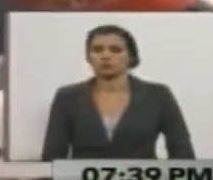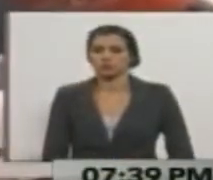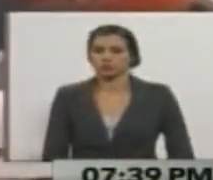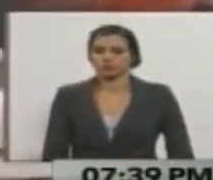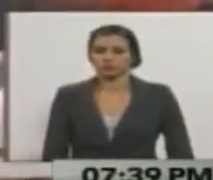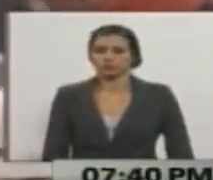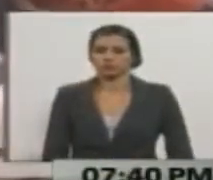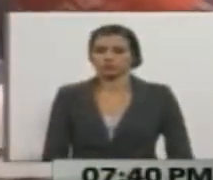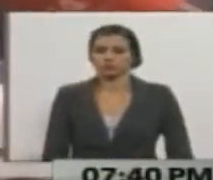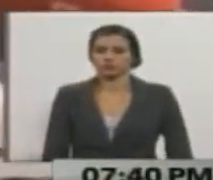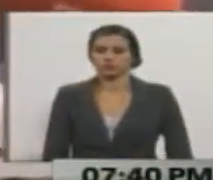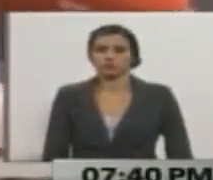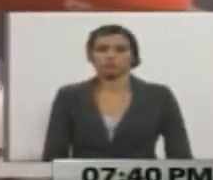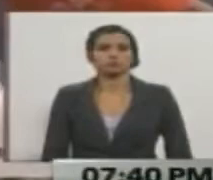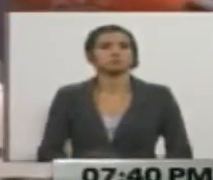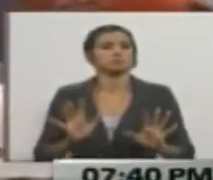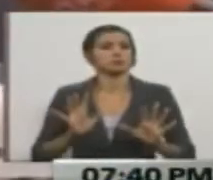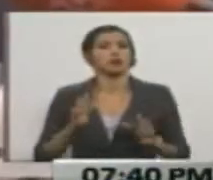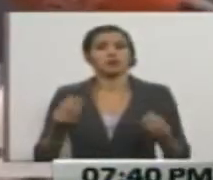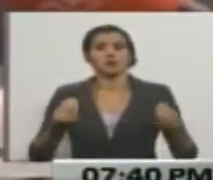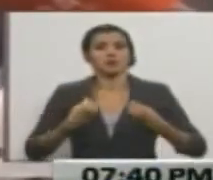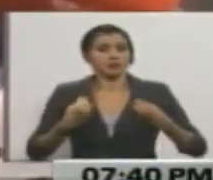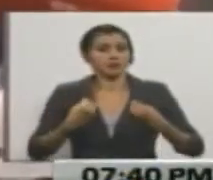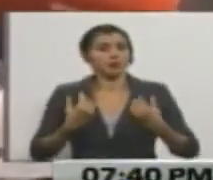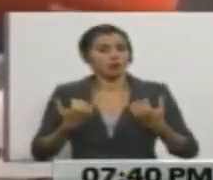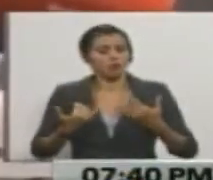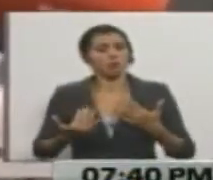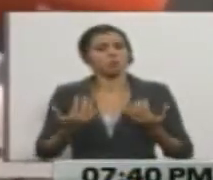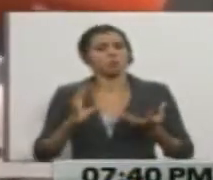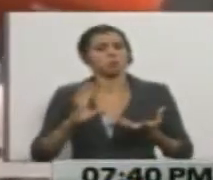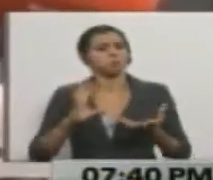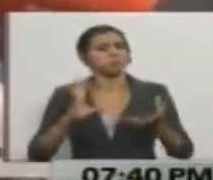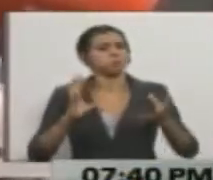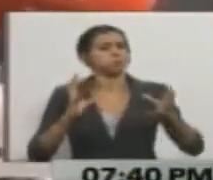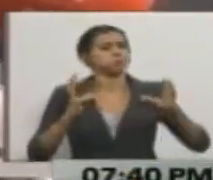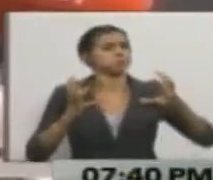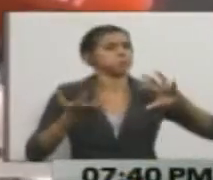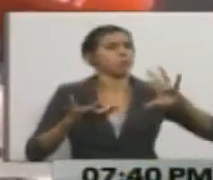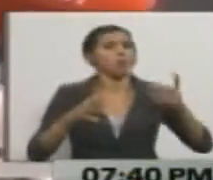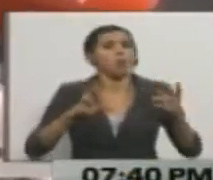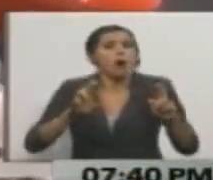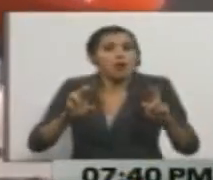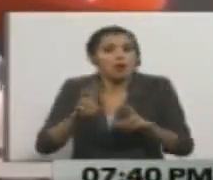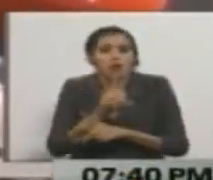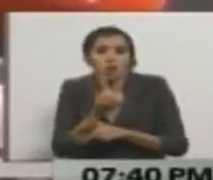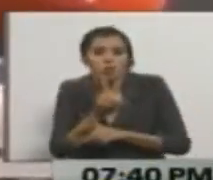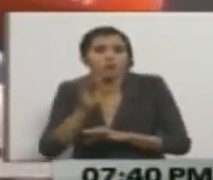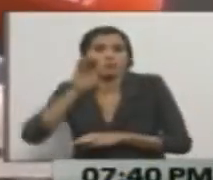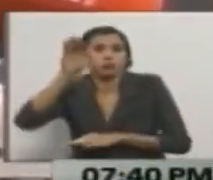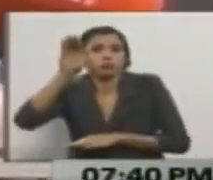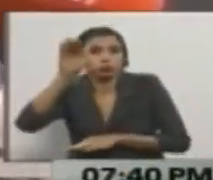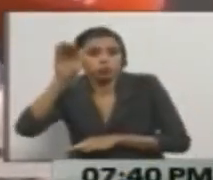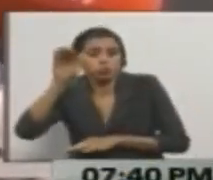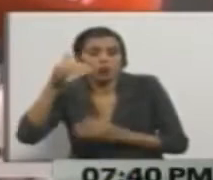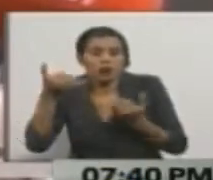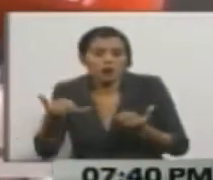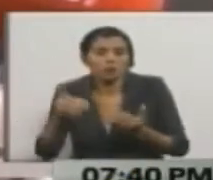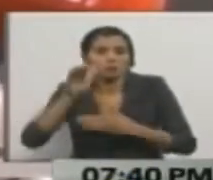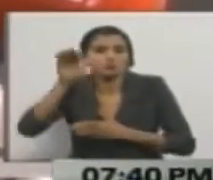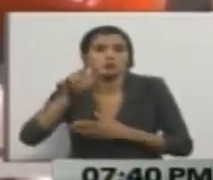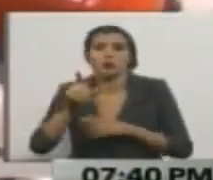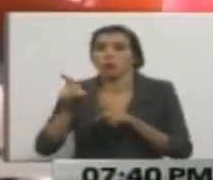La vida da mucha vuelta. Ojalá que en un futuro cercano o lejano